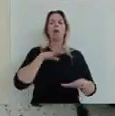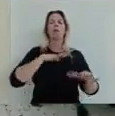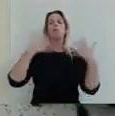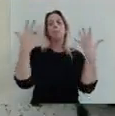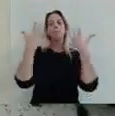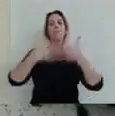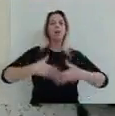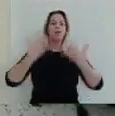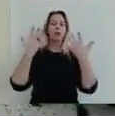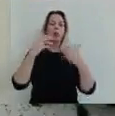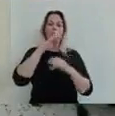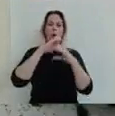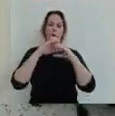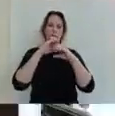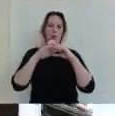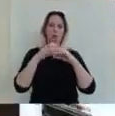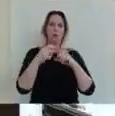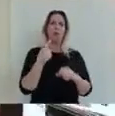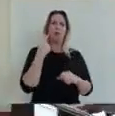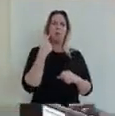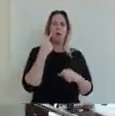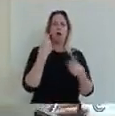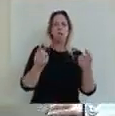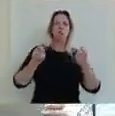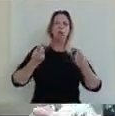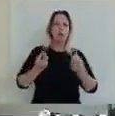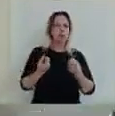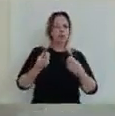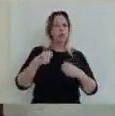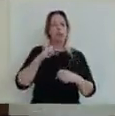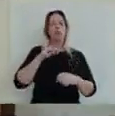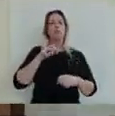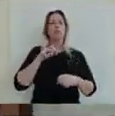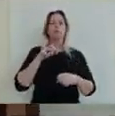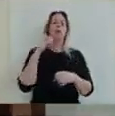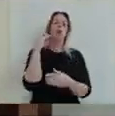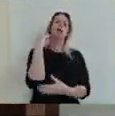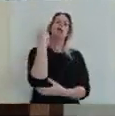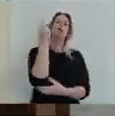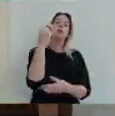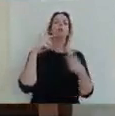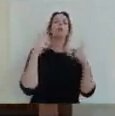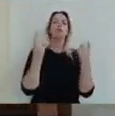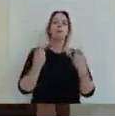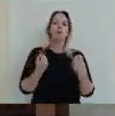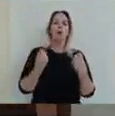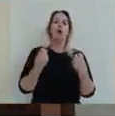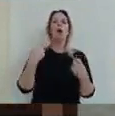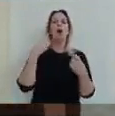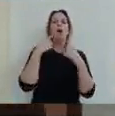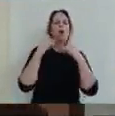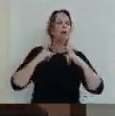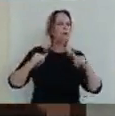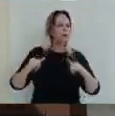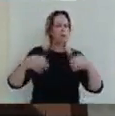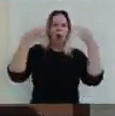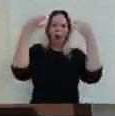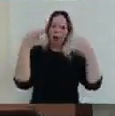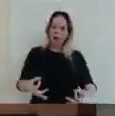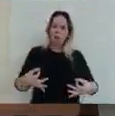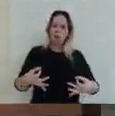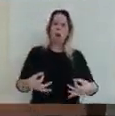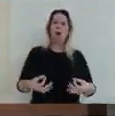de comunicación. Vista la necesidad permanente y la obligación de este Consejo Deliberante de contar con información actualizada respecto de los estados